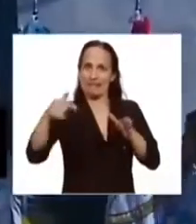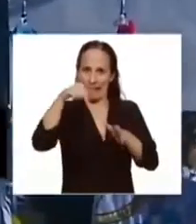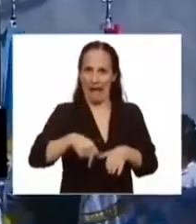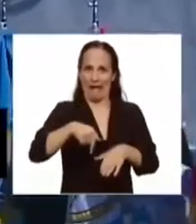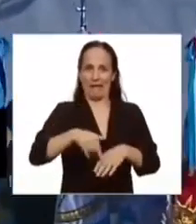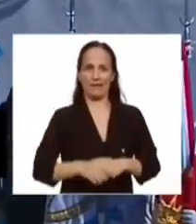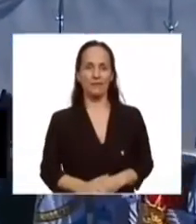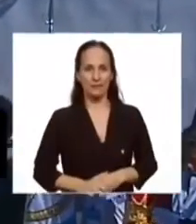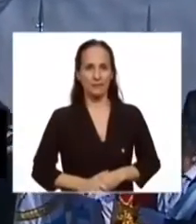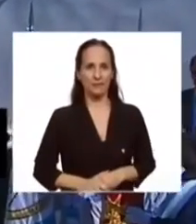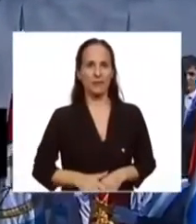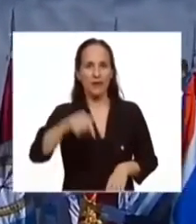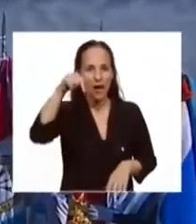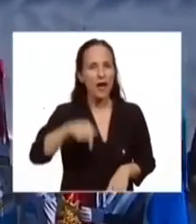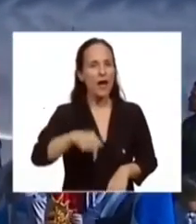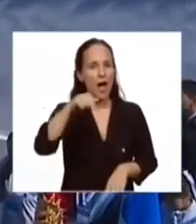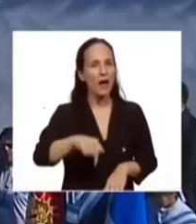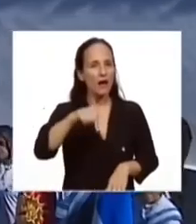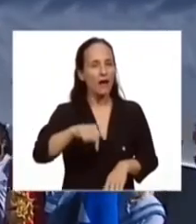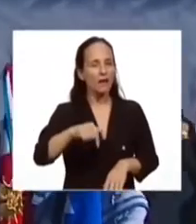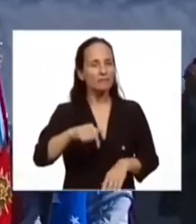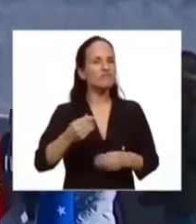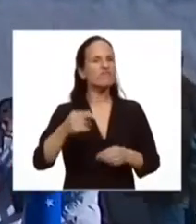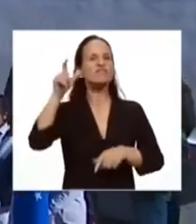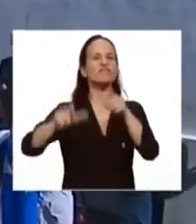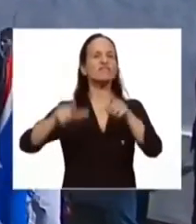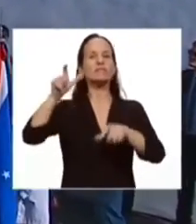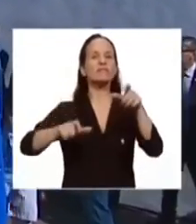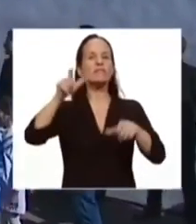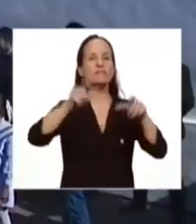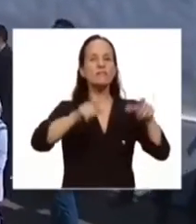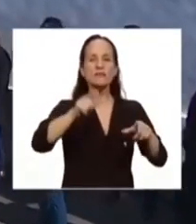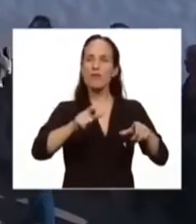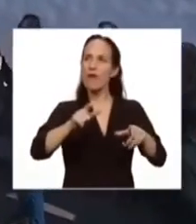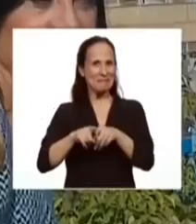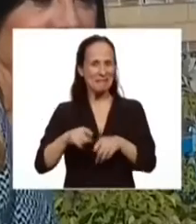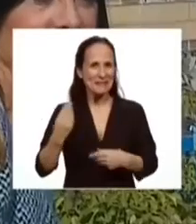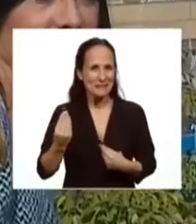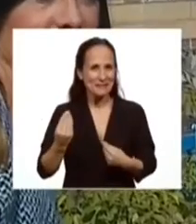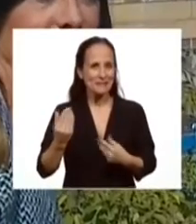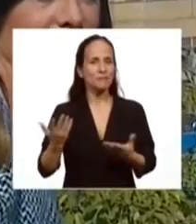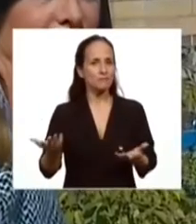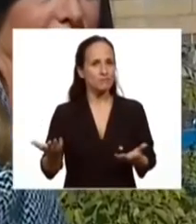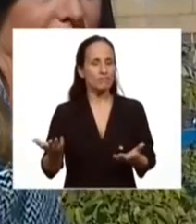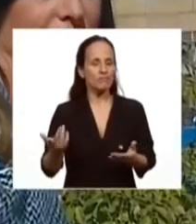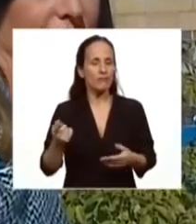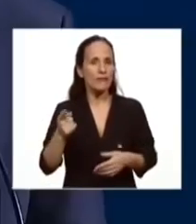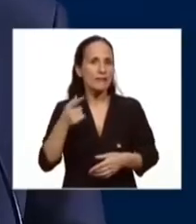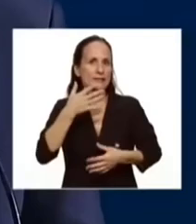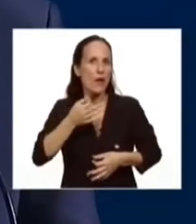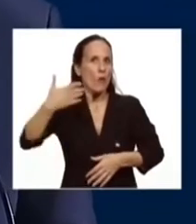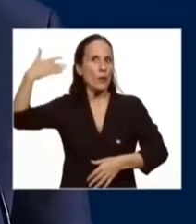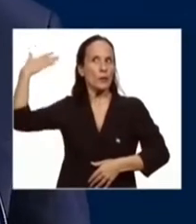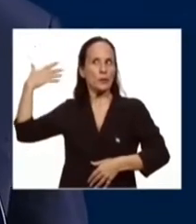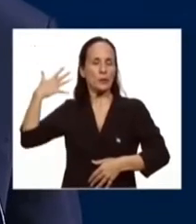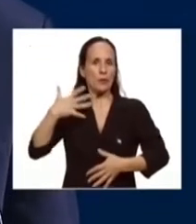Acá es donde un conjunto de ciudadanos se animaron a soñar, deberían tener angustia